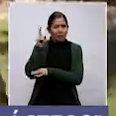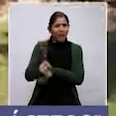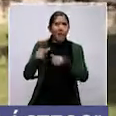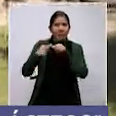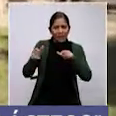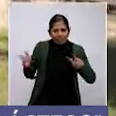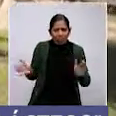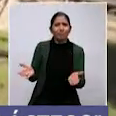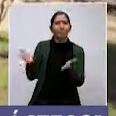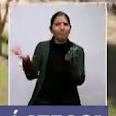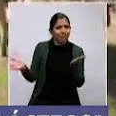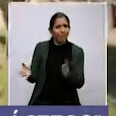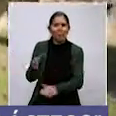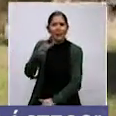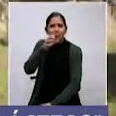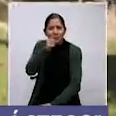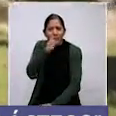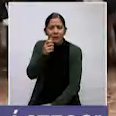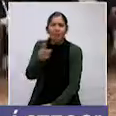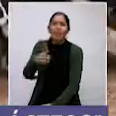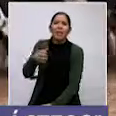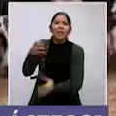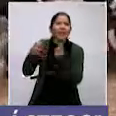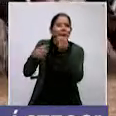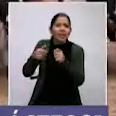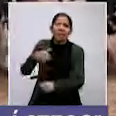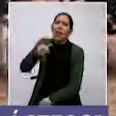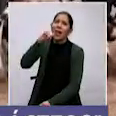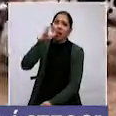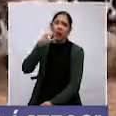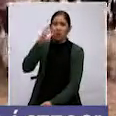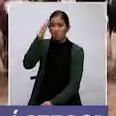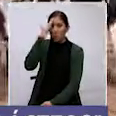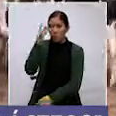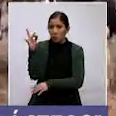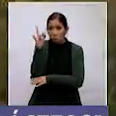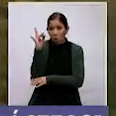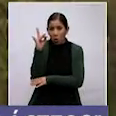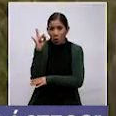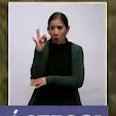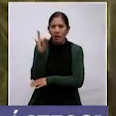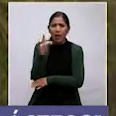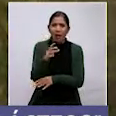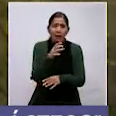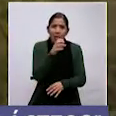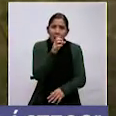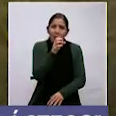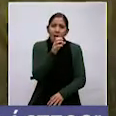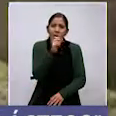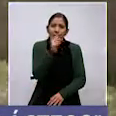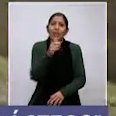el consumo de los productos lácteos. Somos uno de los países donde menos se consume el producto lácteo,